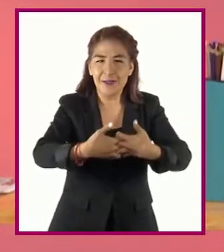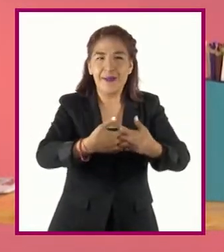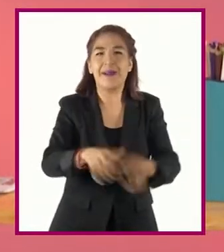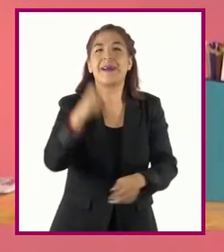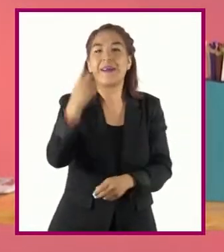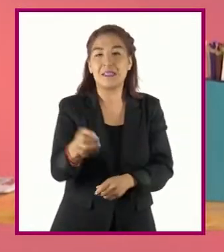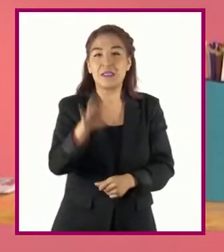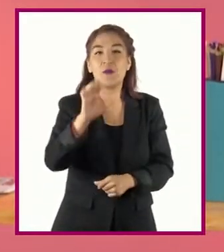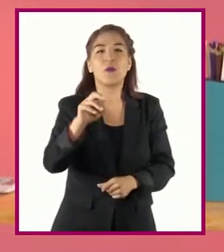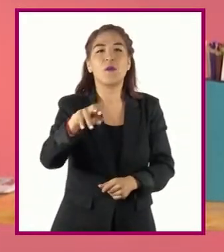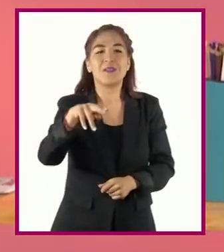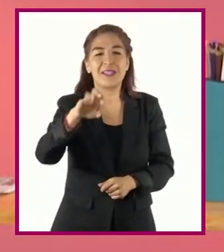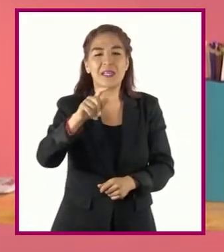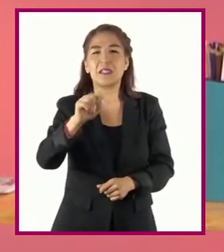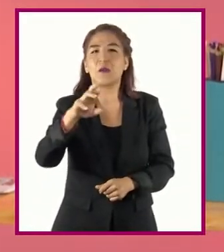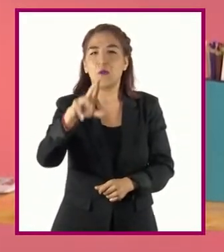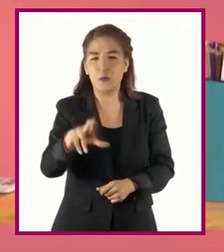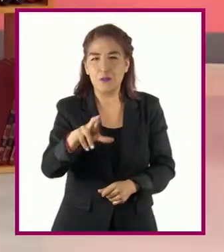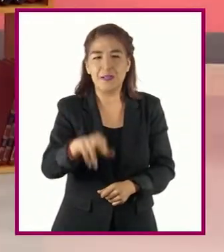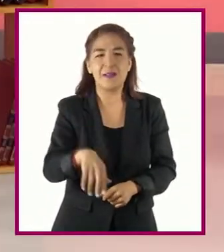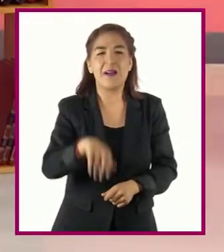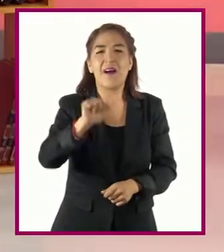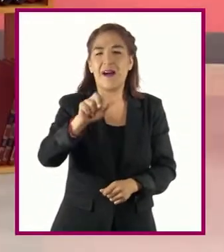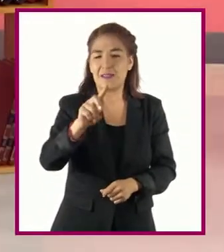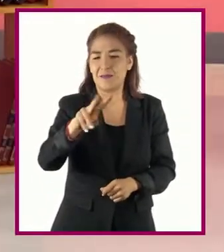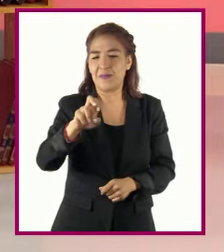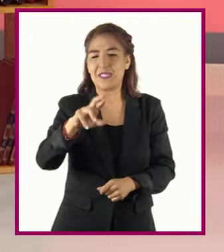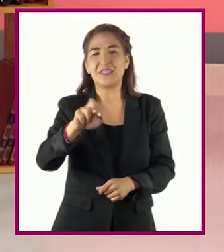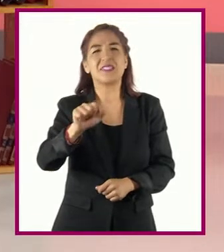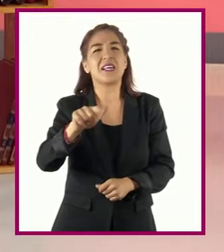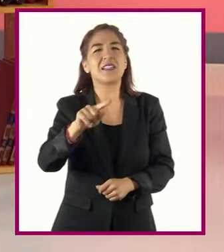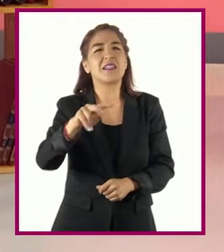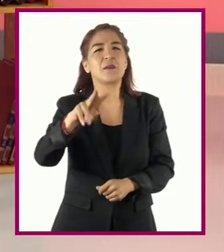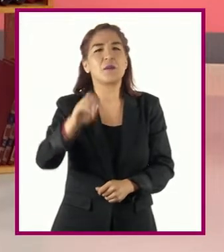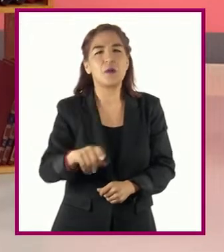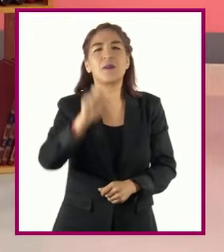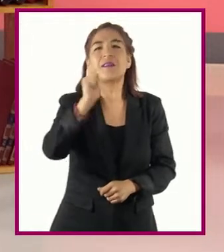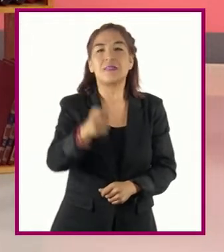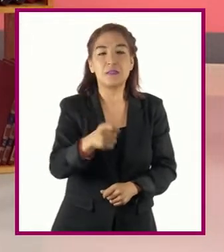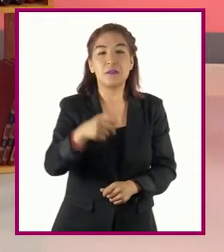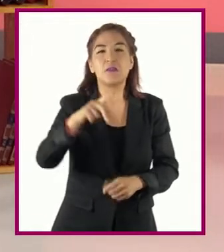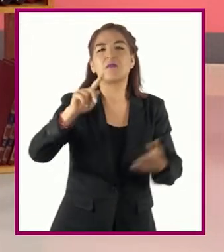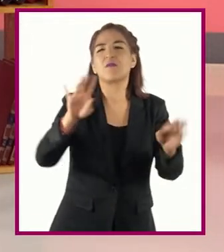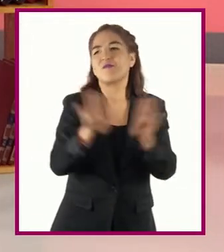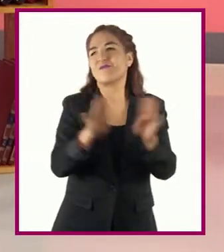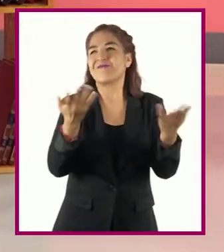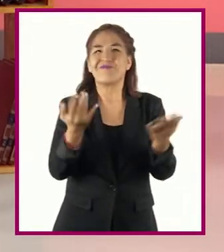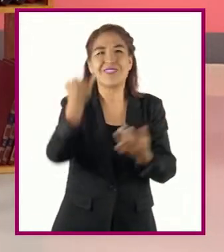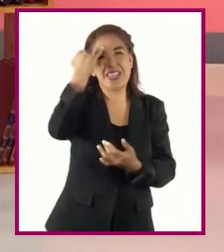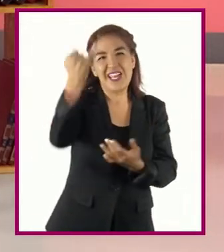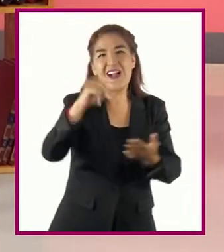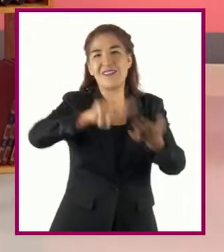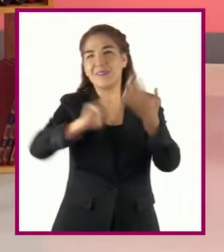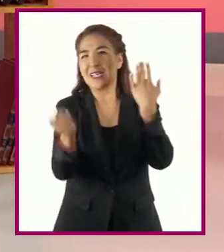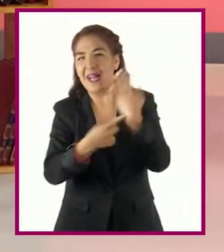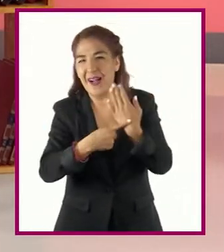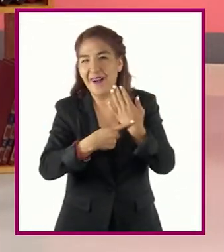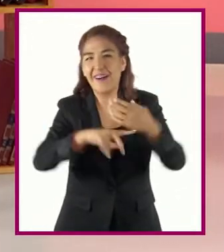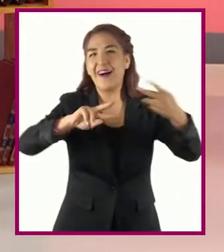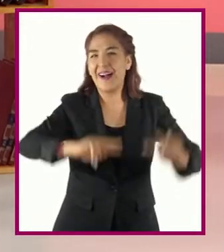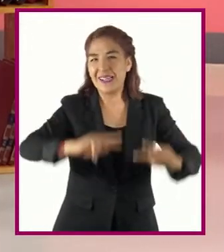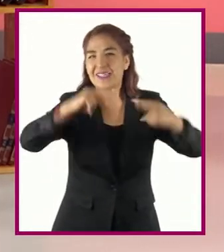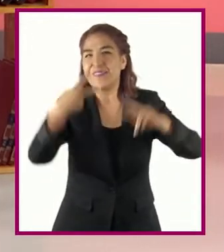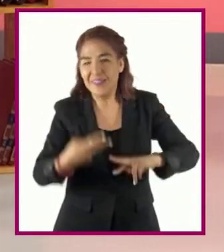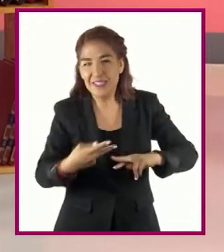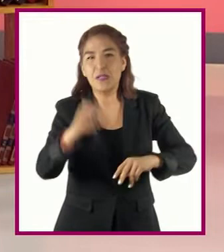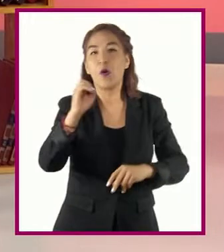conectores adversativos, por ejemplo, son aquellos que expresan una oposición, contrariedad